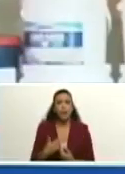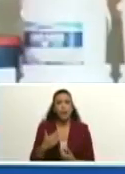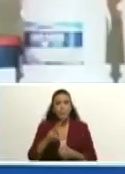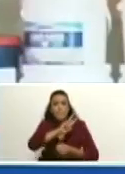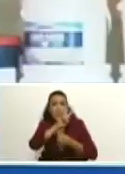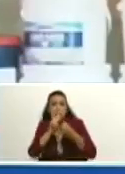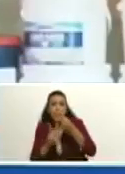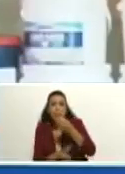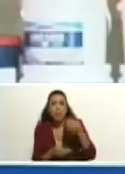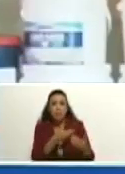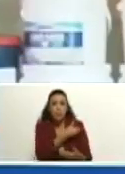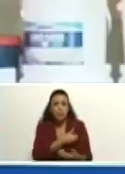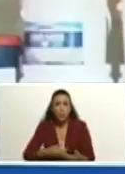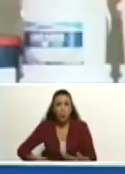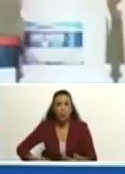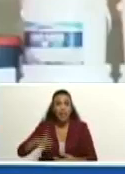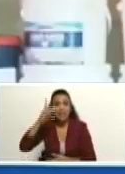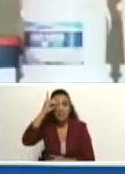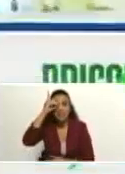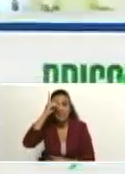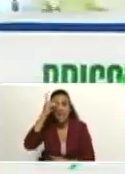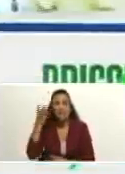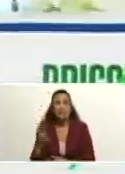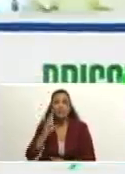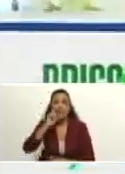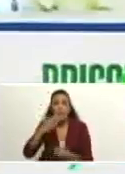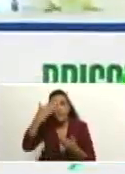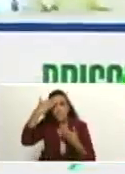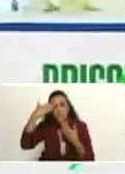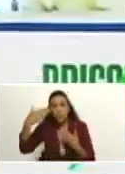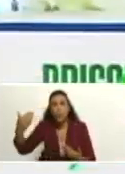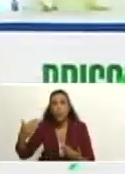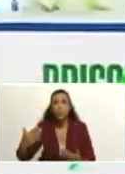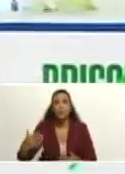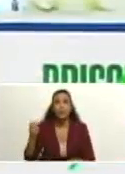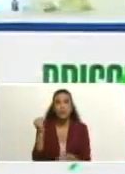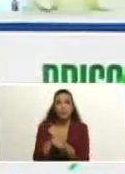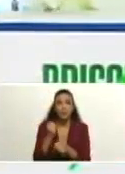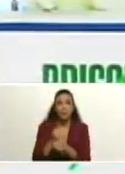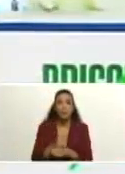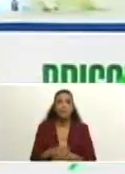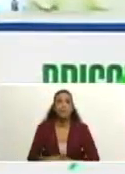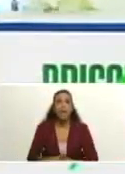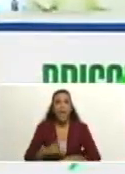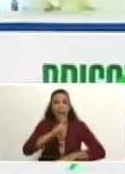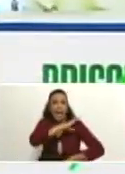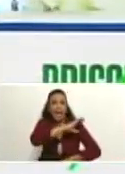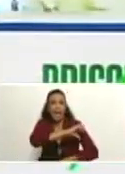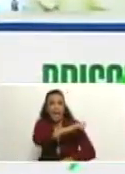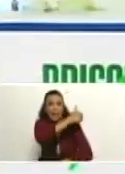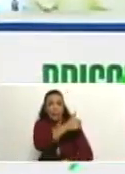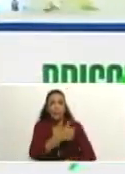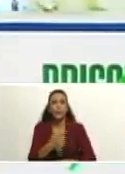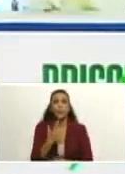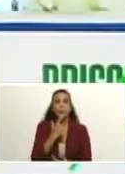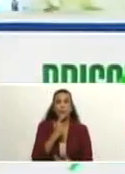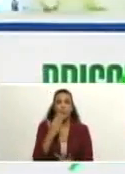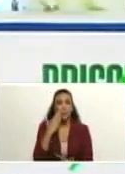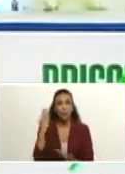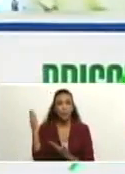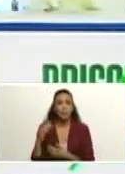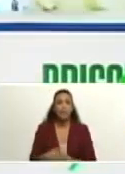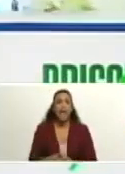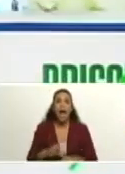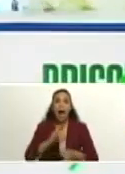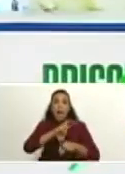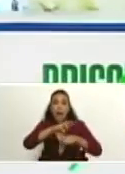a la vicepresidenta ejecutiva, al vicepresidente de Soberanía, general en jefe Vladimir Padrino, a